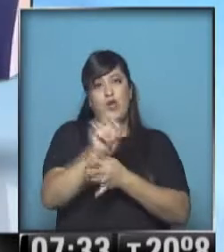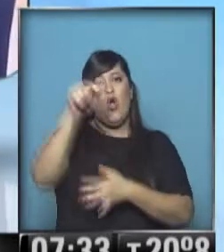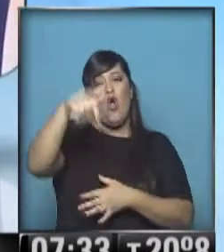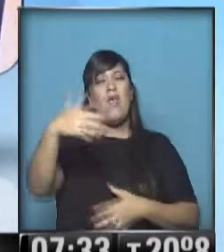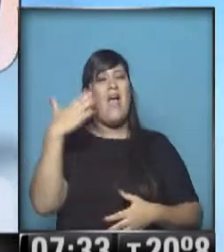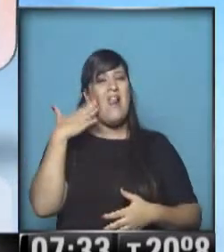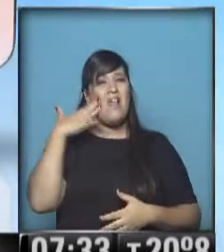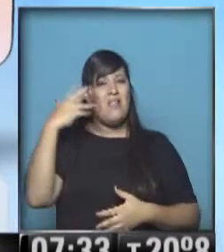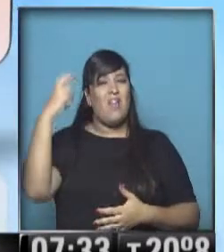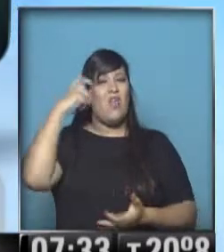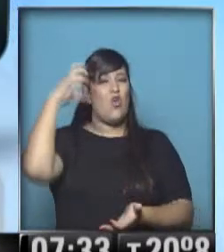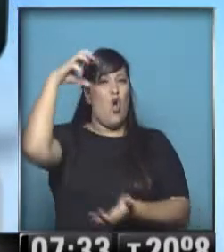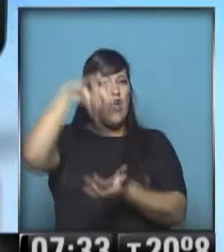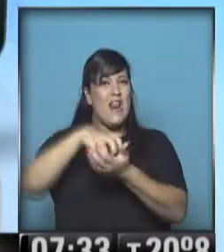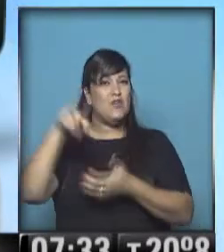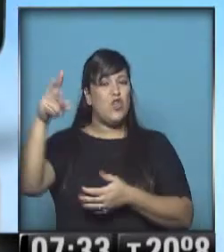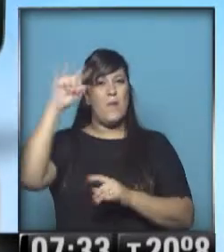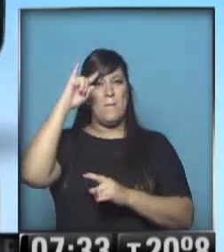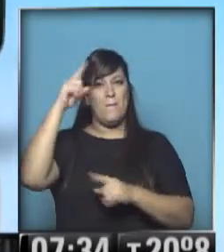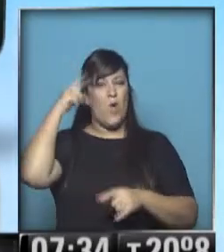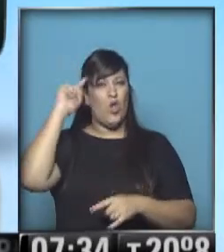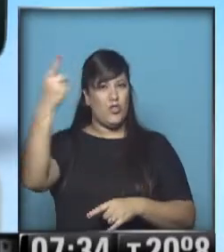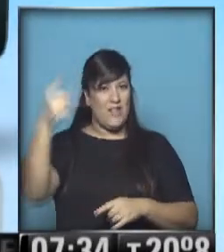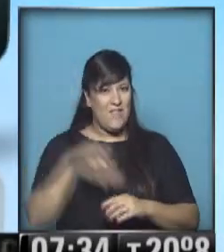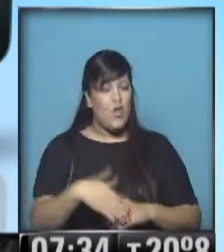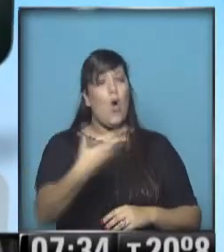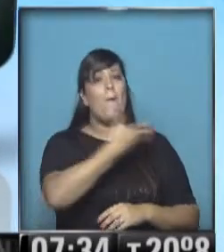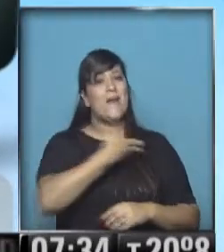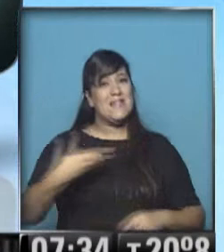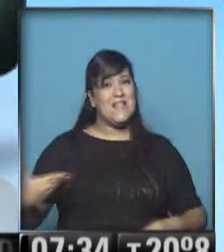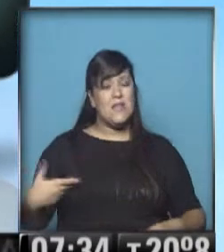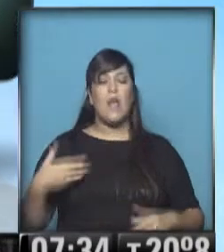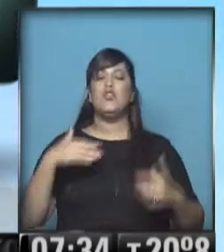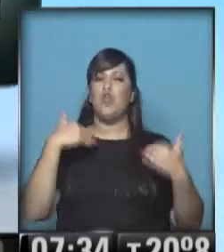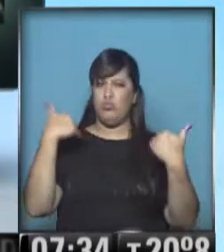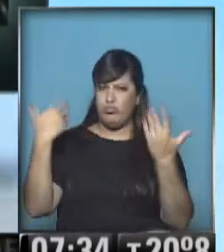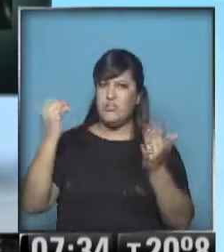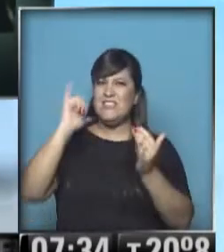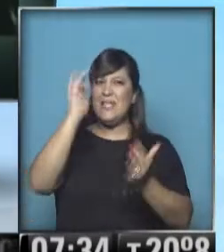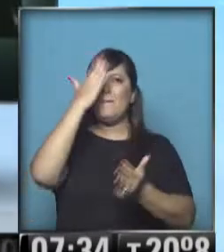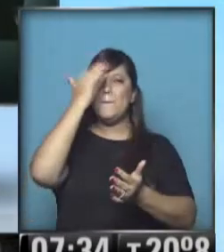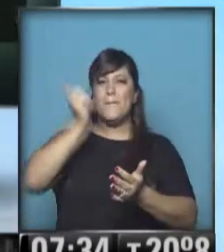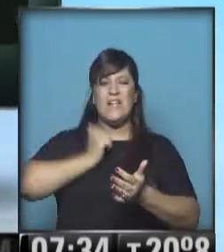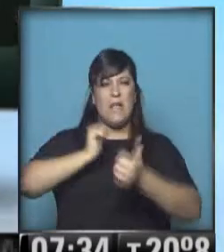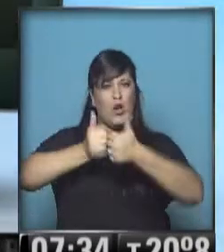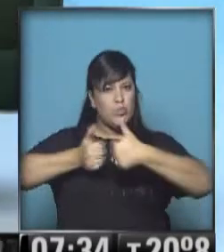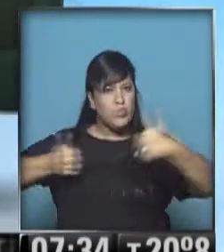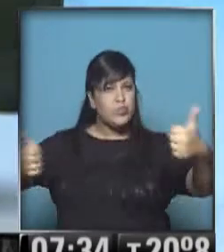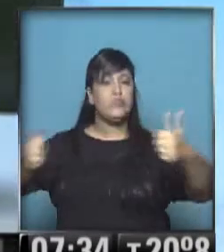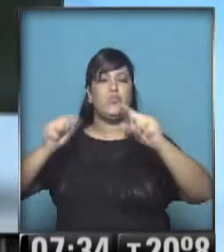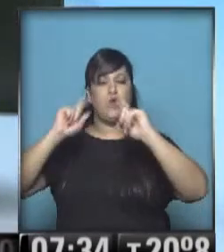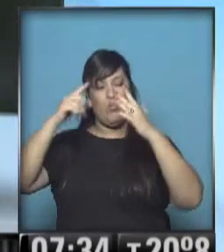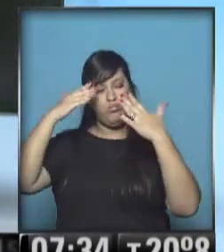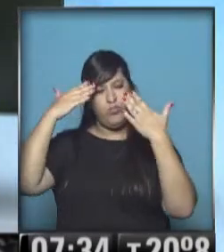tarde en el Congreso de Montevideo. El presidente Tabaré Vázquez dispuso los honores fúnebres y también invitó a toda la población a rendirle